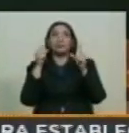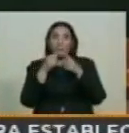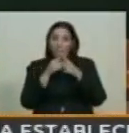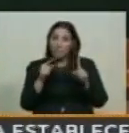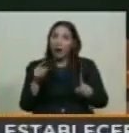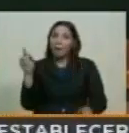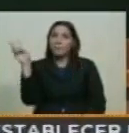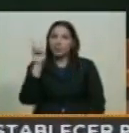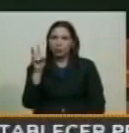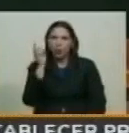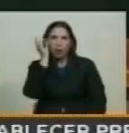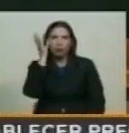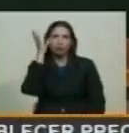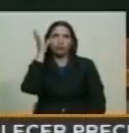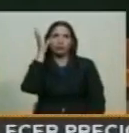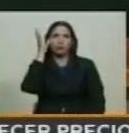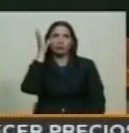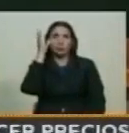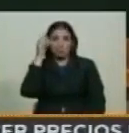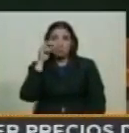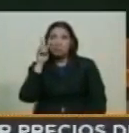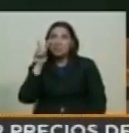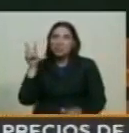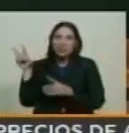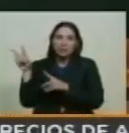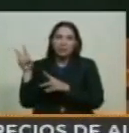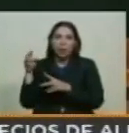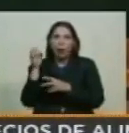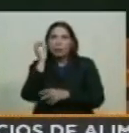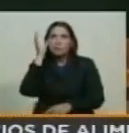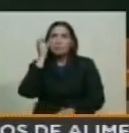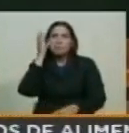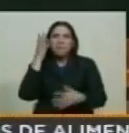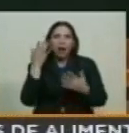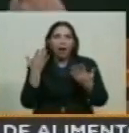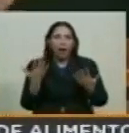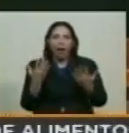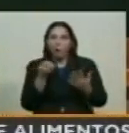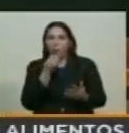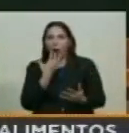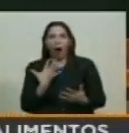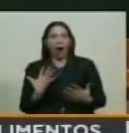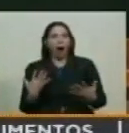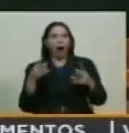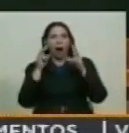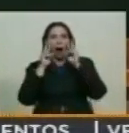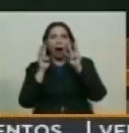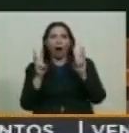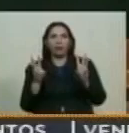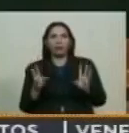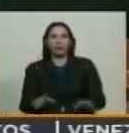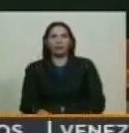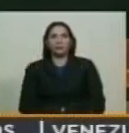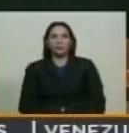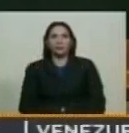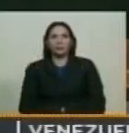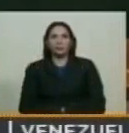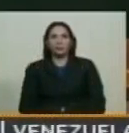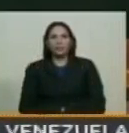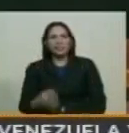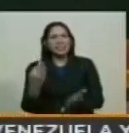su ingenio. Ahí vimos los inventos, increíble. Quienes siempre nos tuvieron en